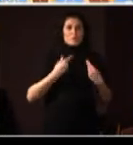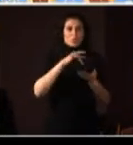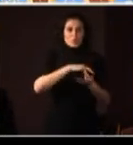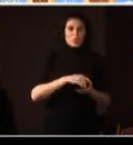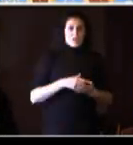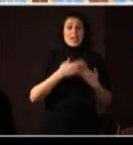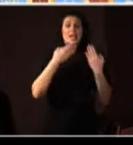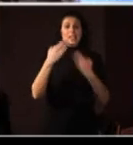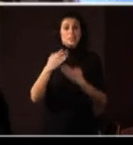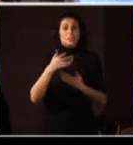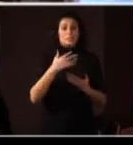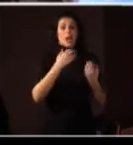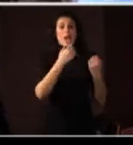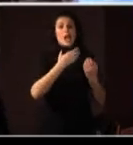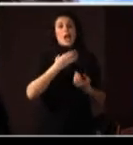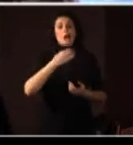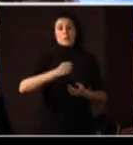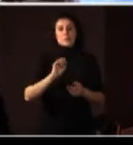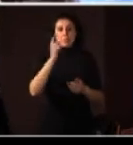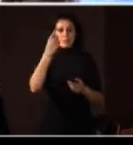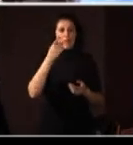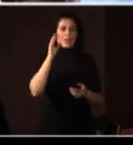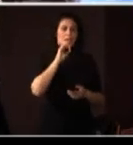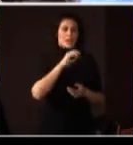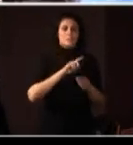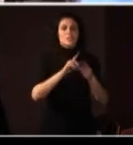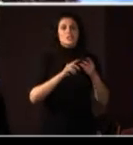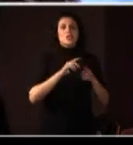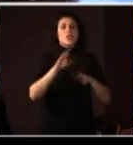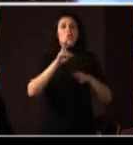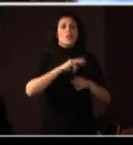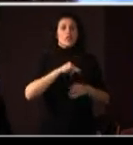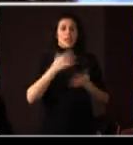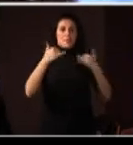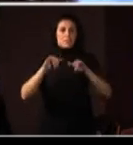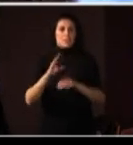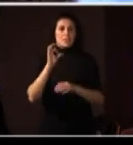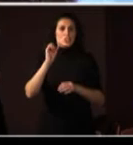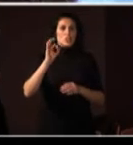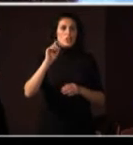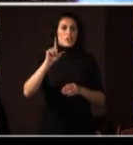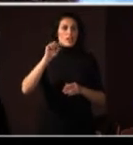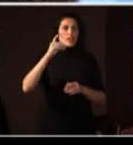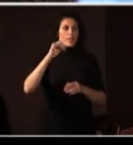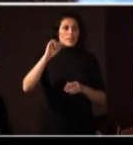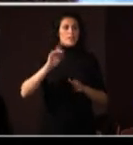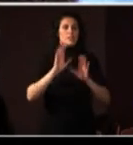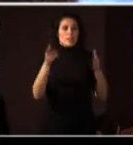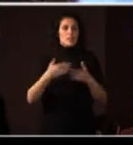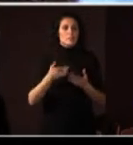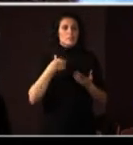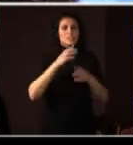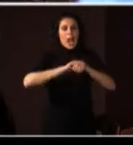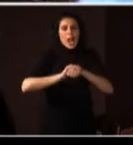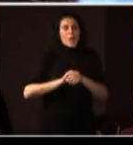Gratitud a nuestra primera autoridad, Carmen, a su concejala de feria, Soledad, y al maestro Fernando Bonete, íntimo amigo